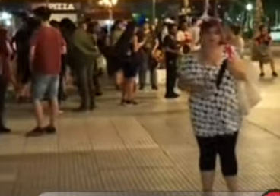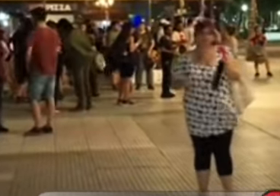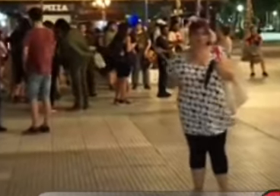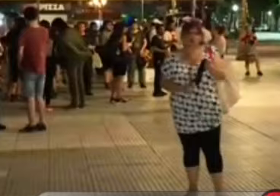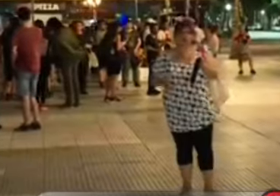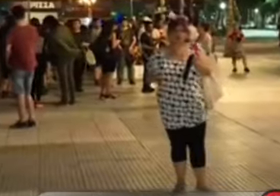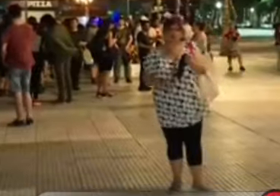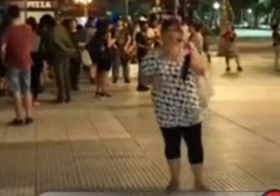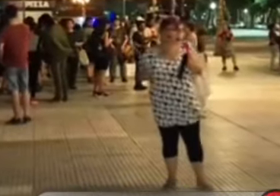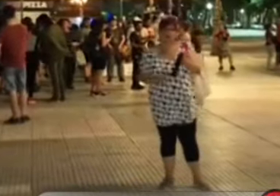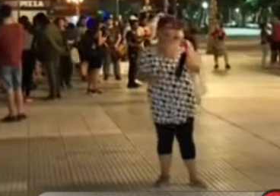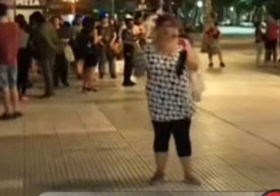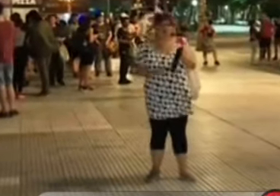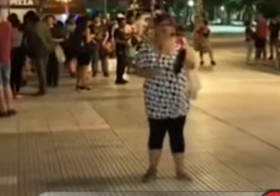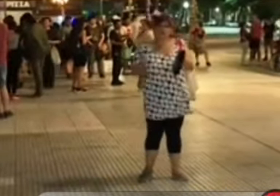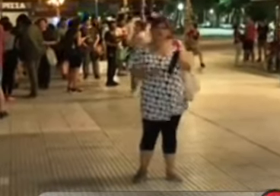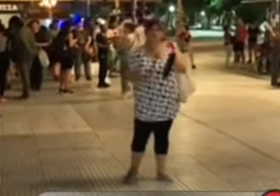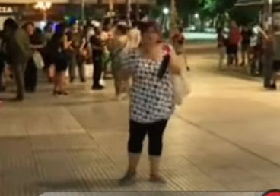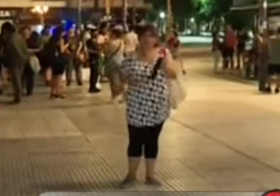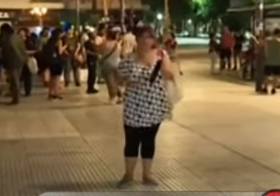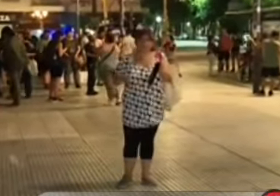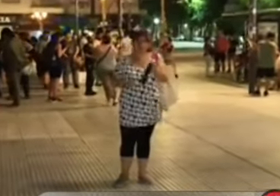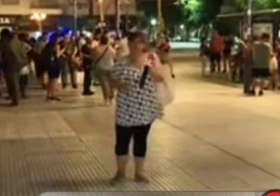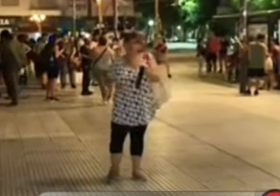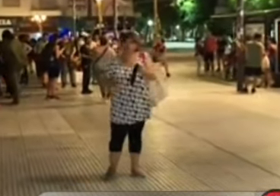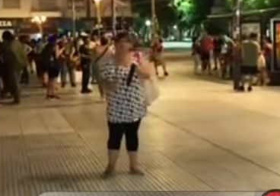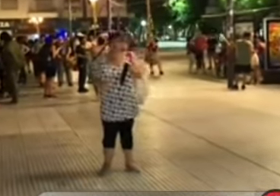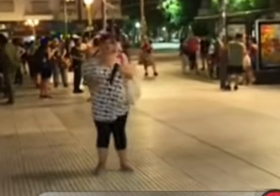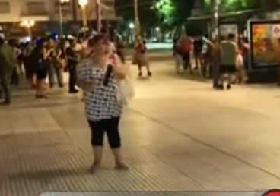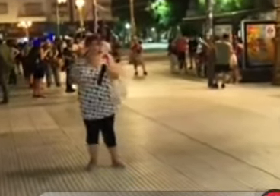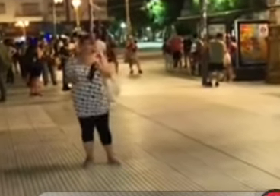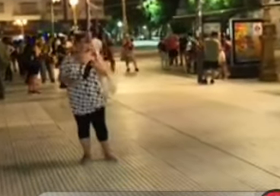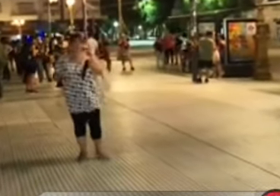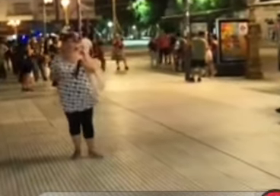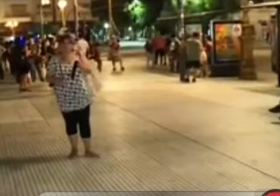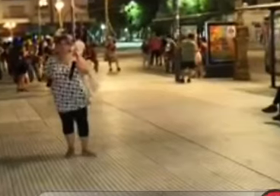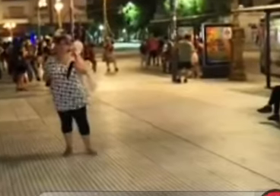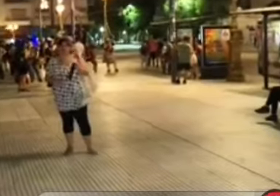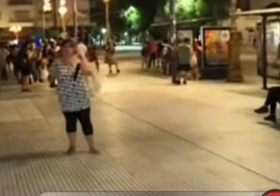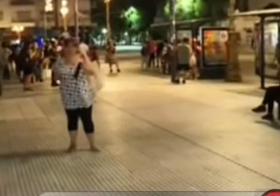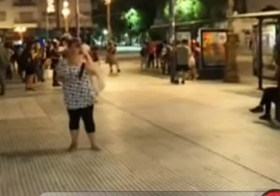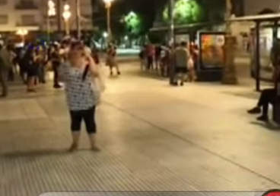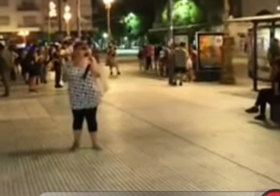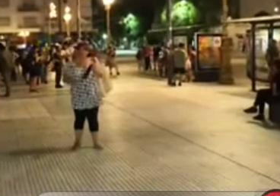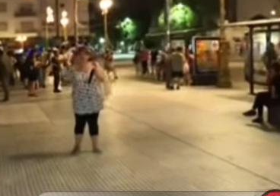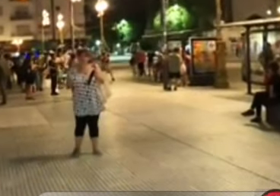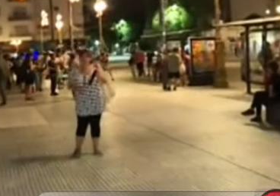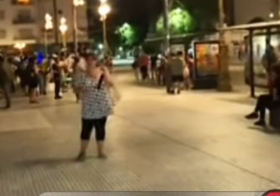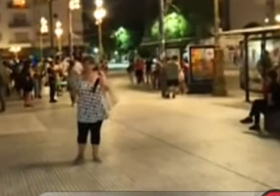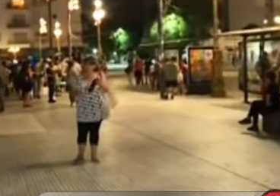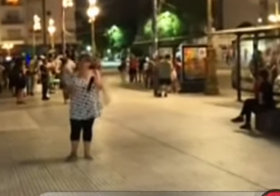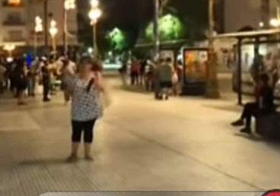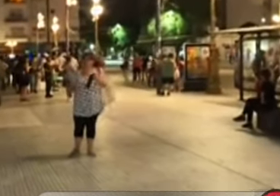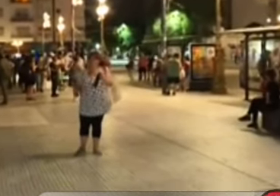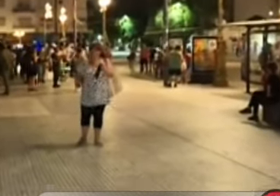el mediodía y la tarde, de más policías, además más policías cortando, que tanto le preocupa